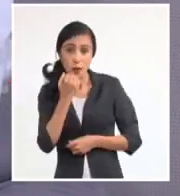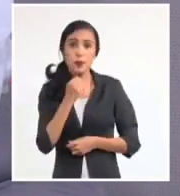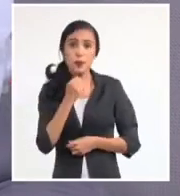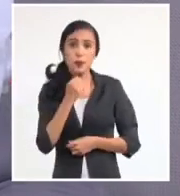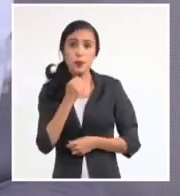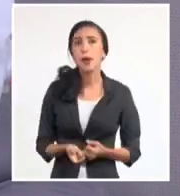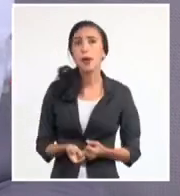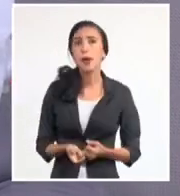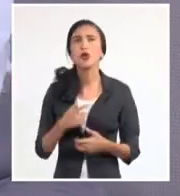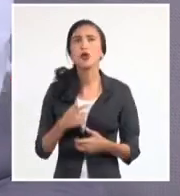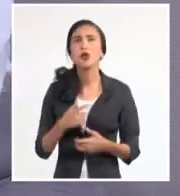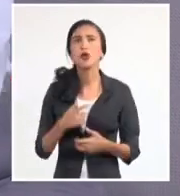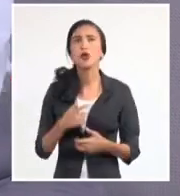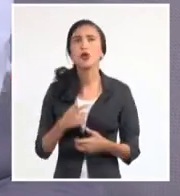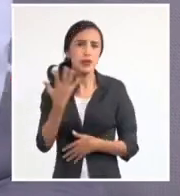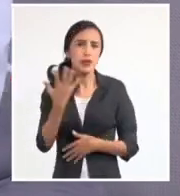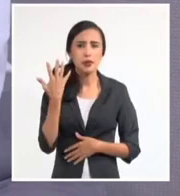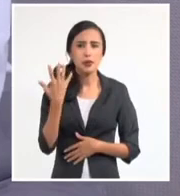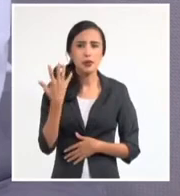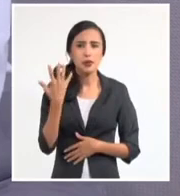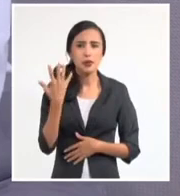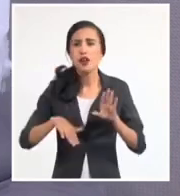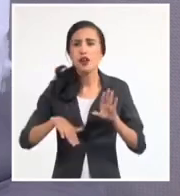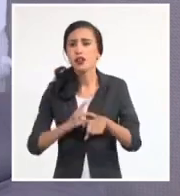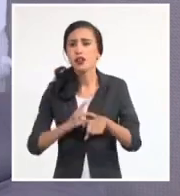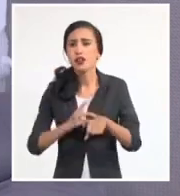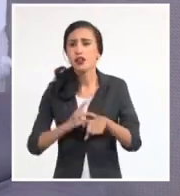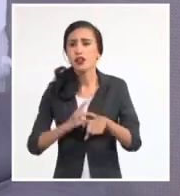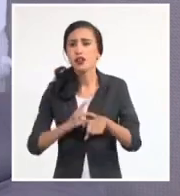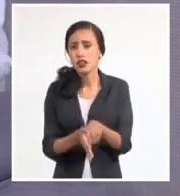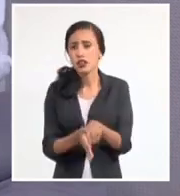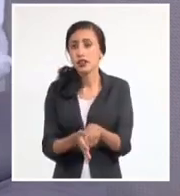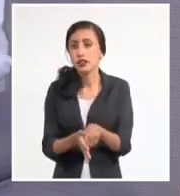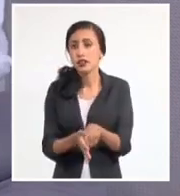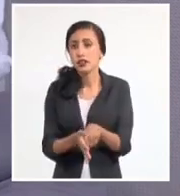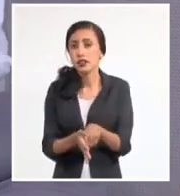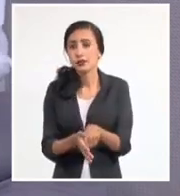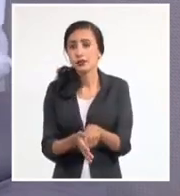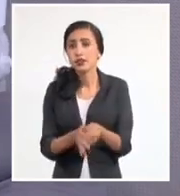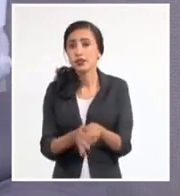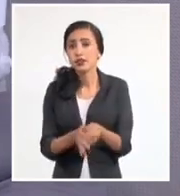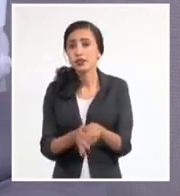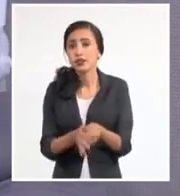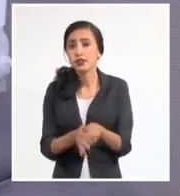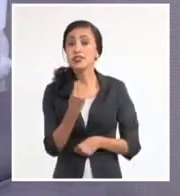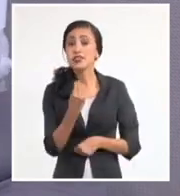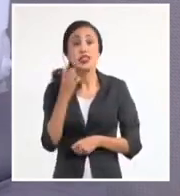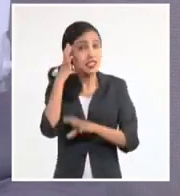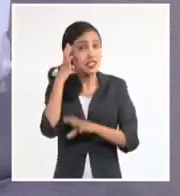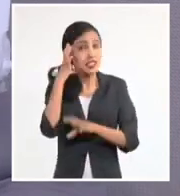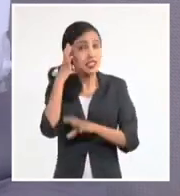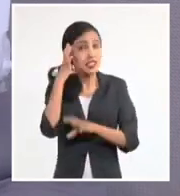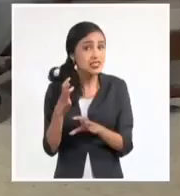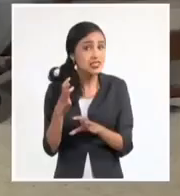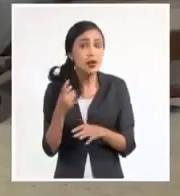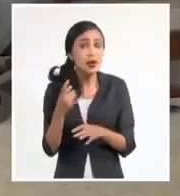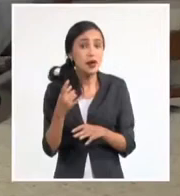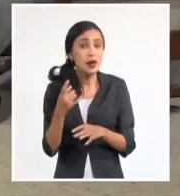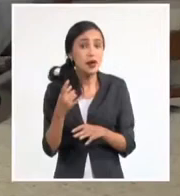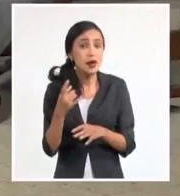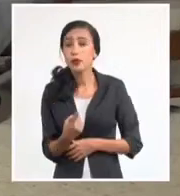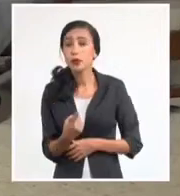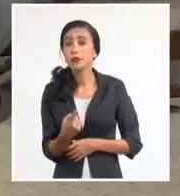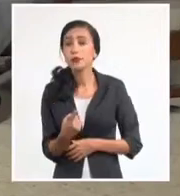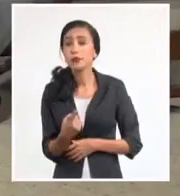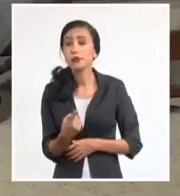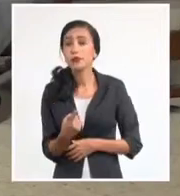medio ambiente, porque Claro. ¿qué cosa es la COVID-19? La ciencia, el desarrollo de la ciencia. ¿Qué cosa es, si lo miras bien, sino algo así